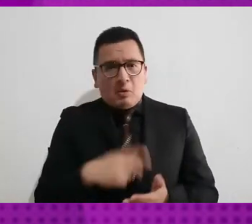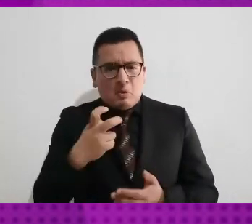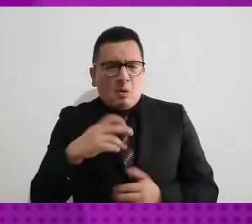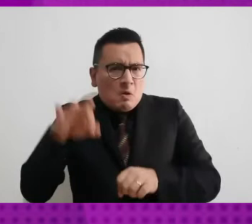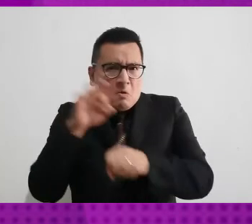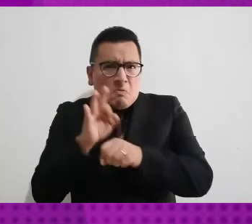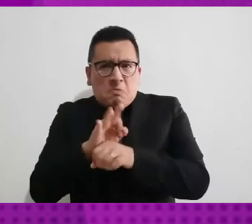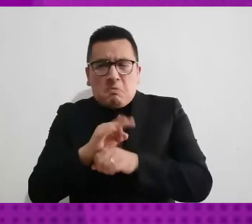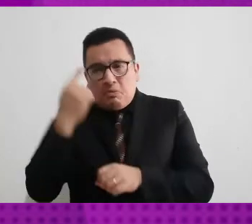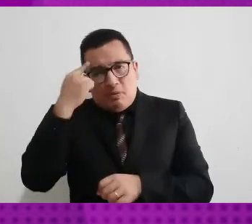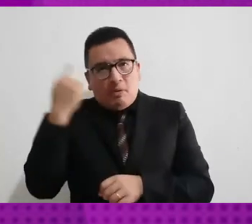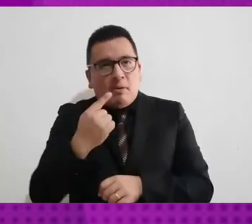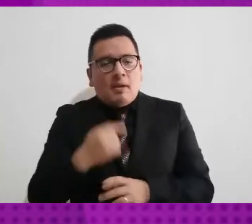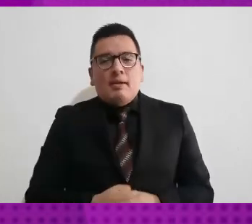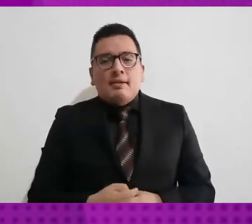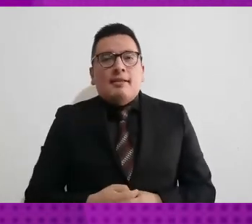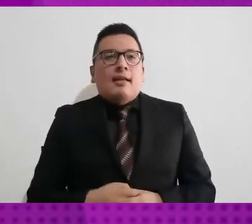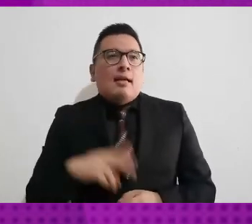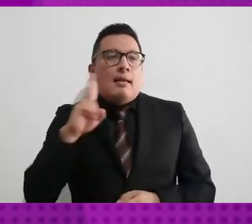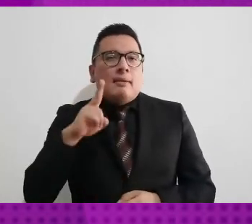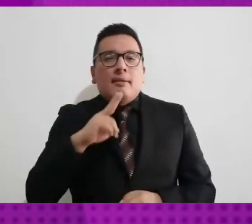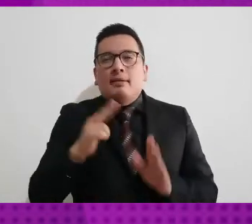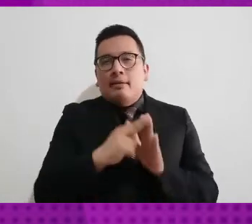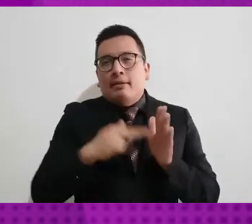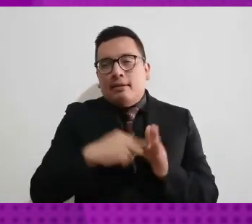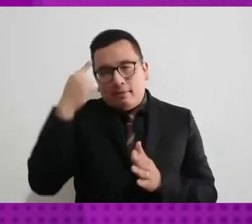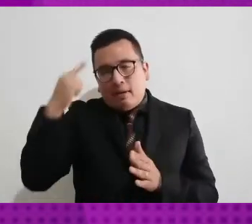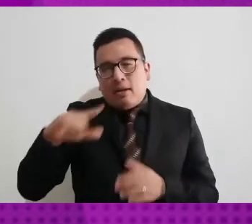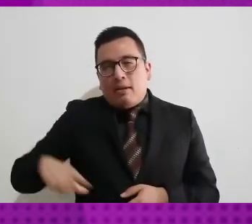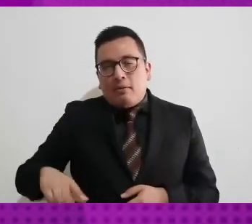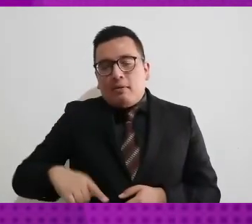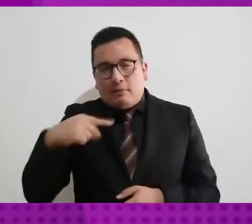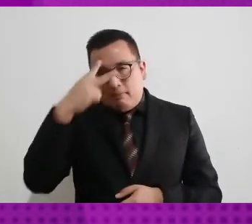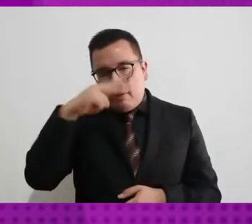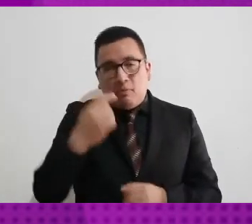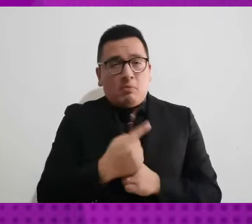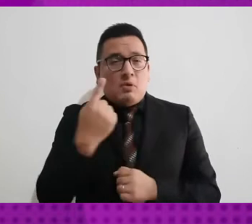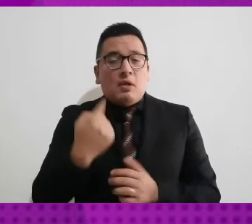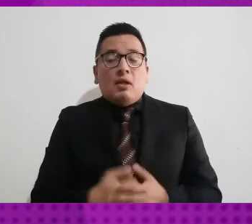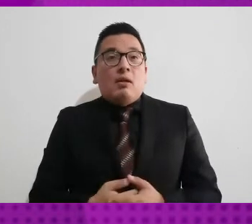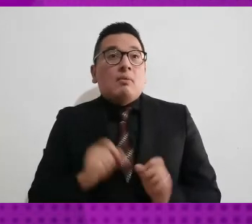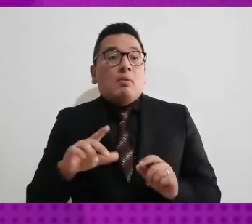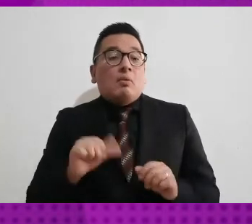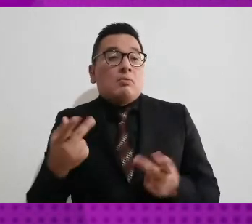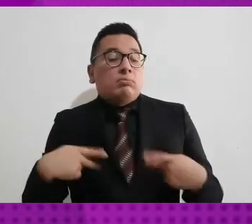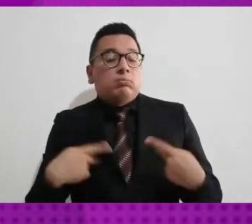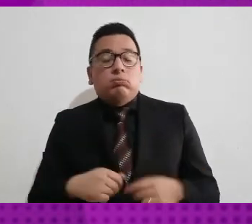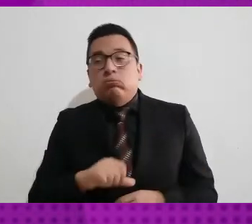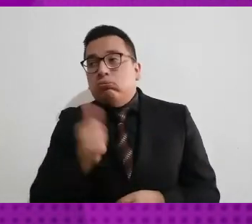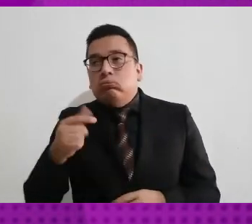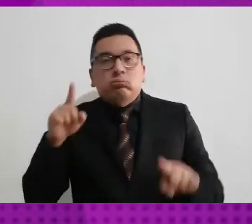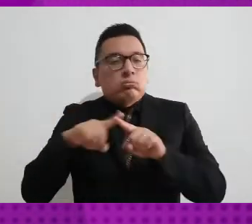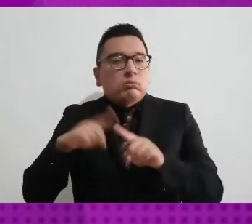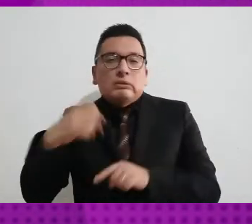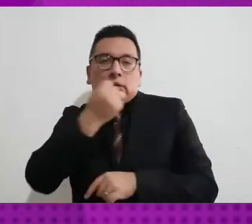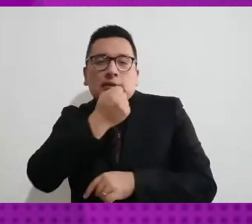pues trajo un gran beneficio al sistema democrático mexicano, porque, bueno, también se da la oportunidad a otras personas